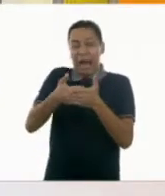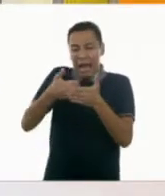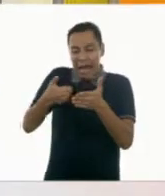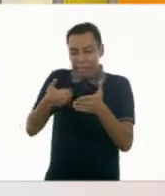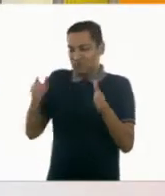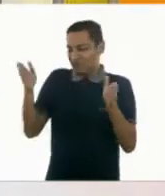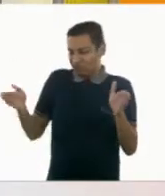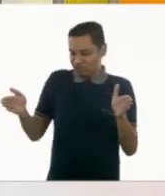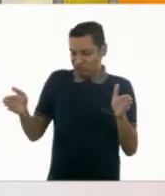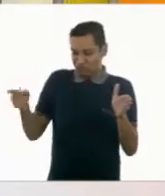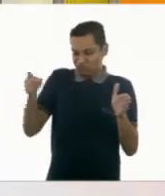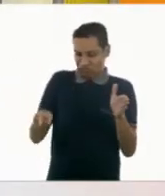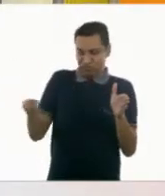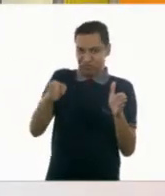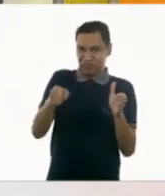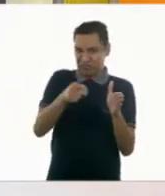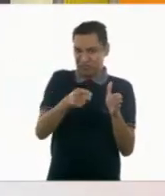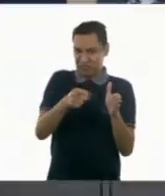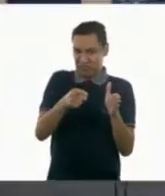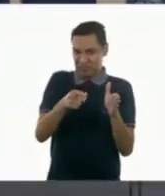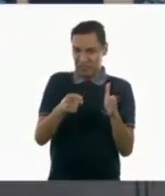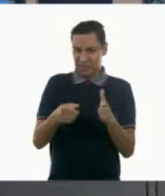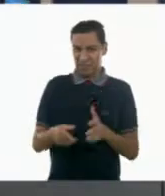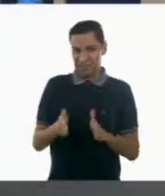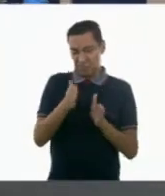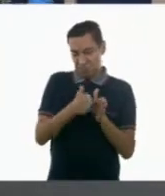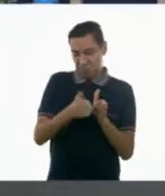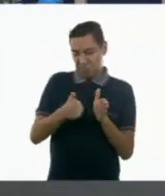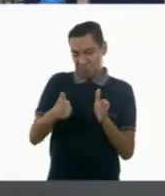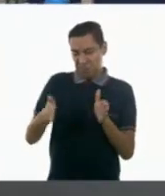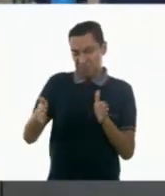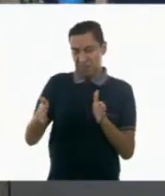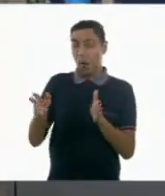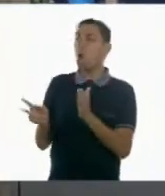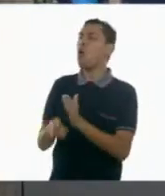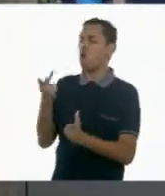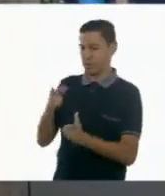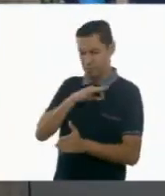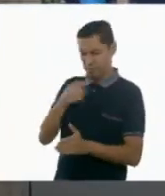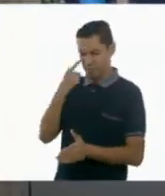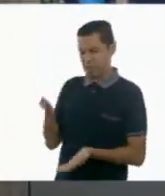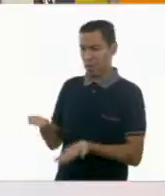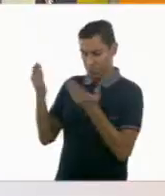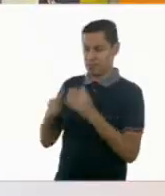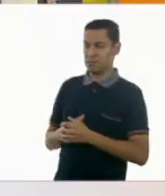que empezaste. Sí, a hacerlo más cortos desde el inicio. Tendrías que vuelve a intentarlo a ver cómo sería.